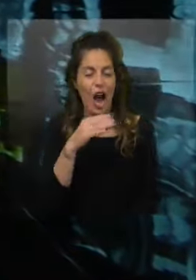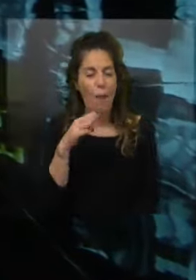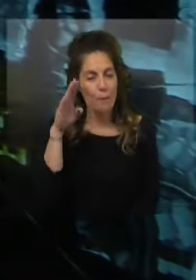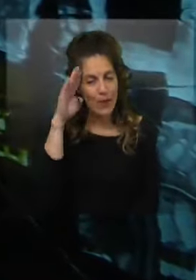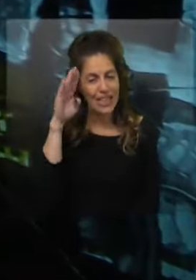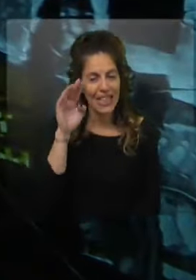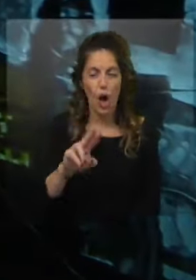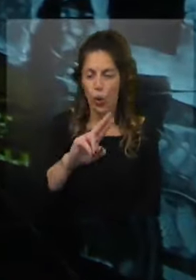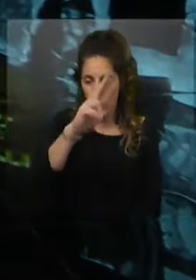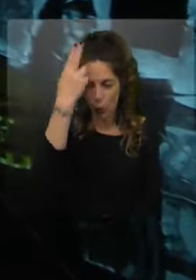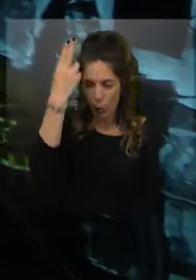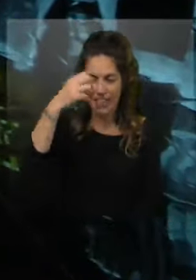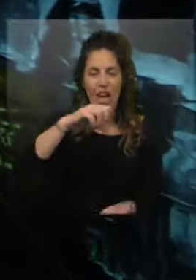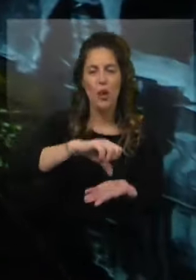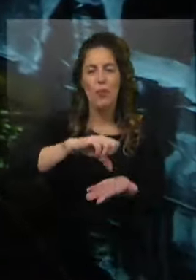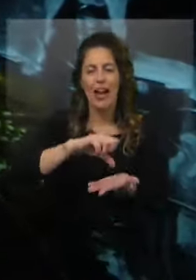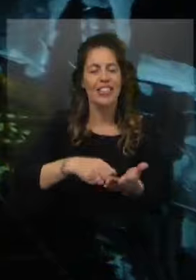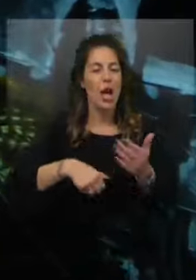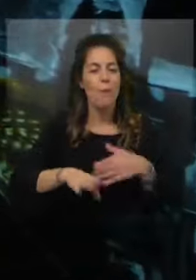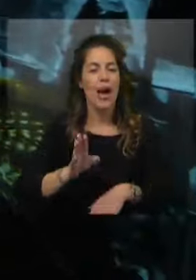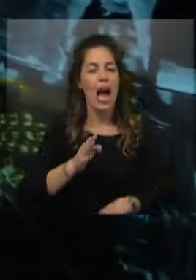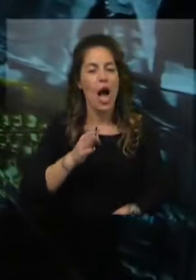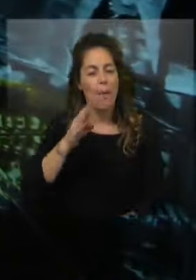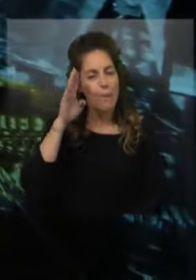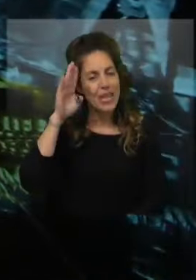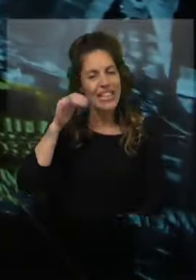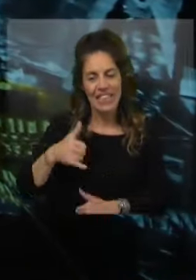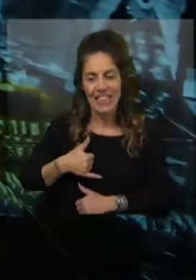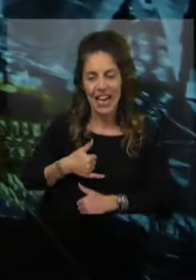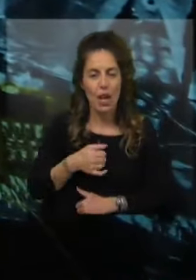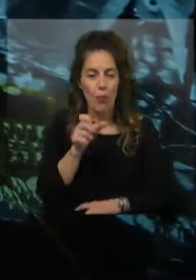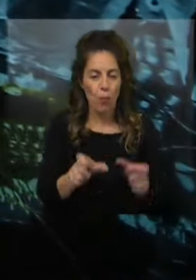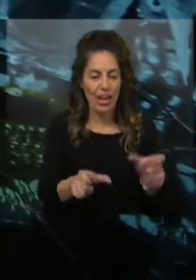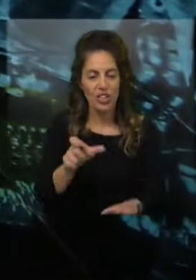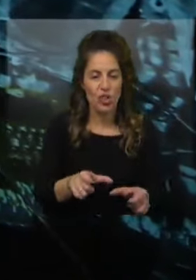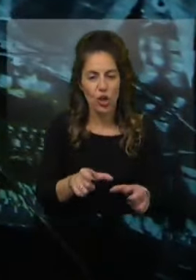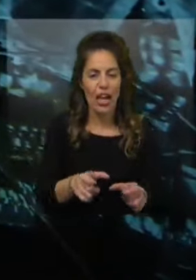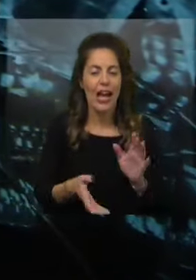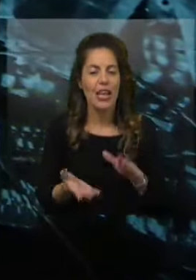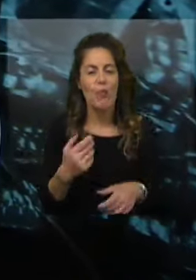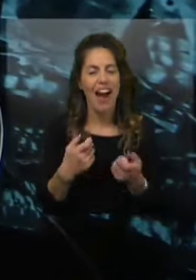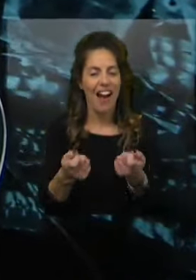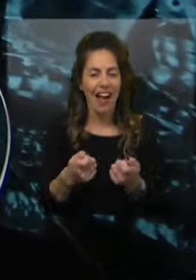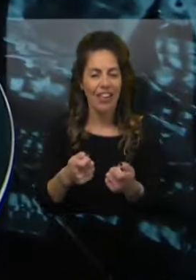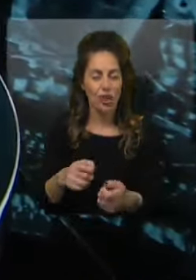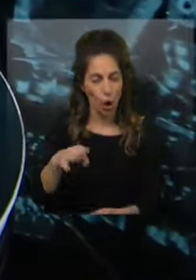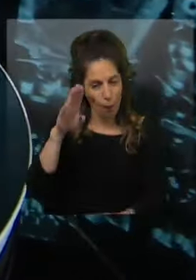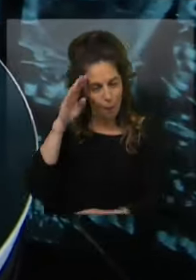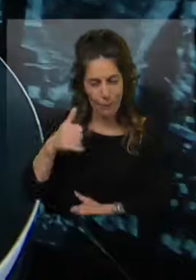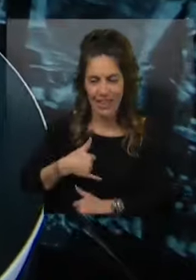Uruguay es el país de más militares por habitante de la región y de mayor gasto militar como porcentaje